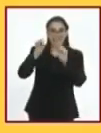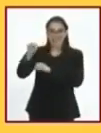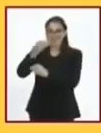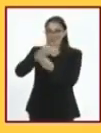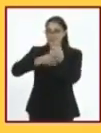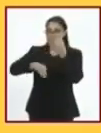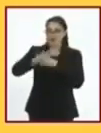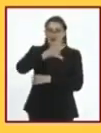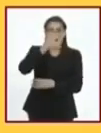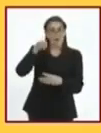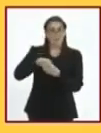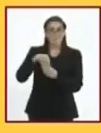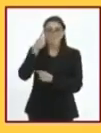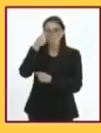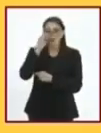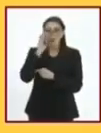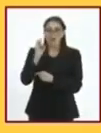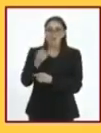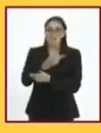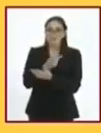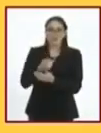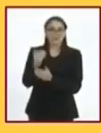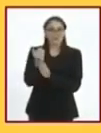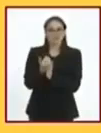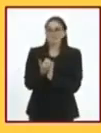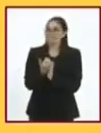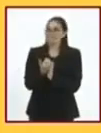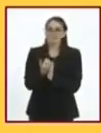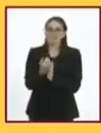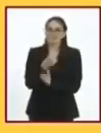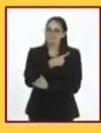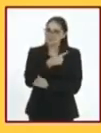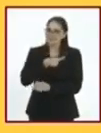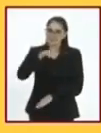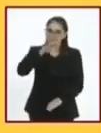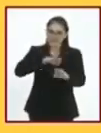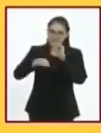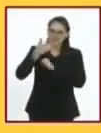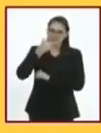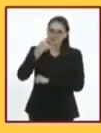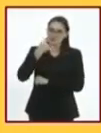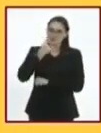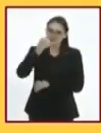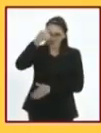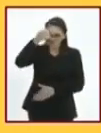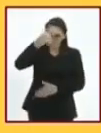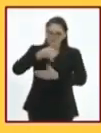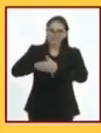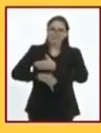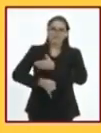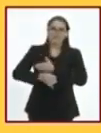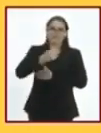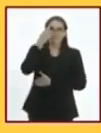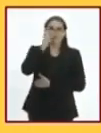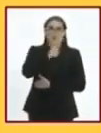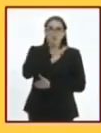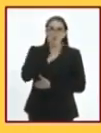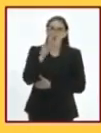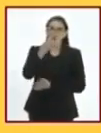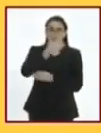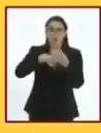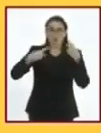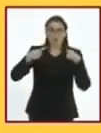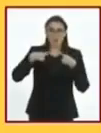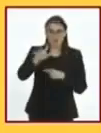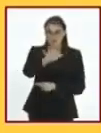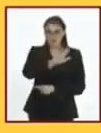y la desigualdad. Hace falta atacarla de raíz y buscar diferentes alternativas para que la mayor parte de la población tenga